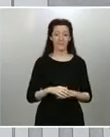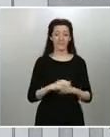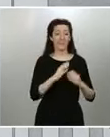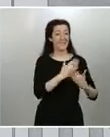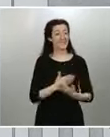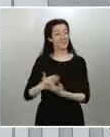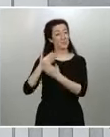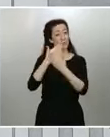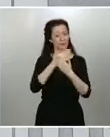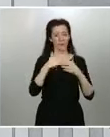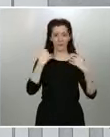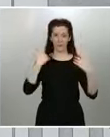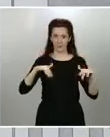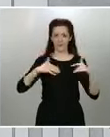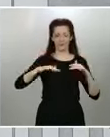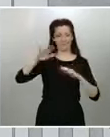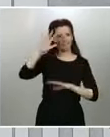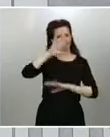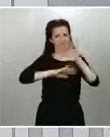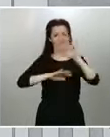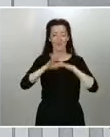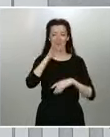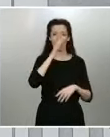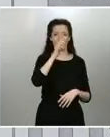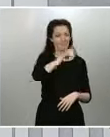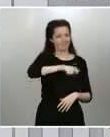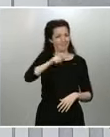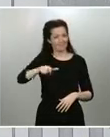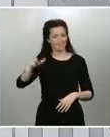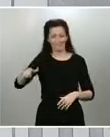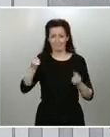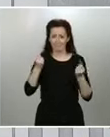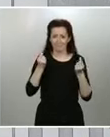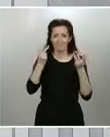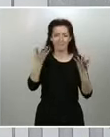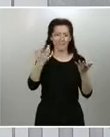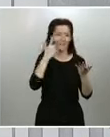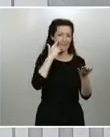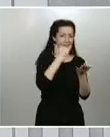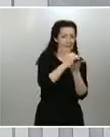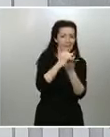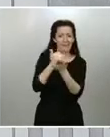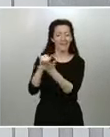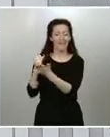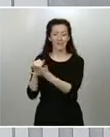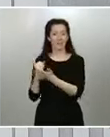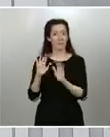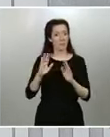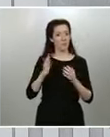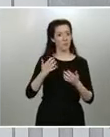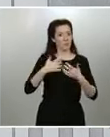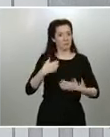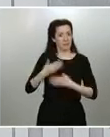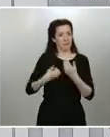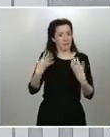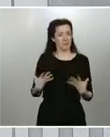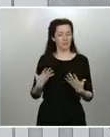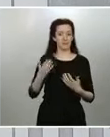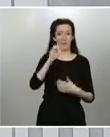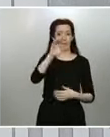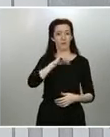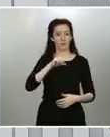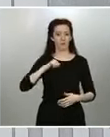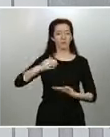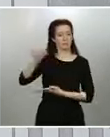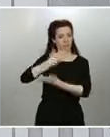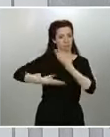funcionando pues correctamente y con un grado de colaboración muy importante de las comunidades autónomas en cuanto a